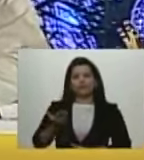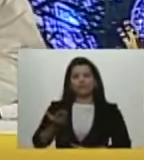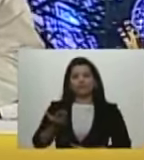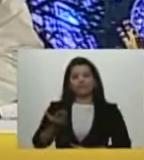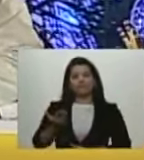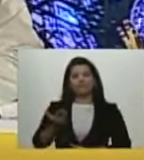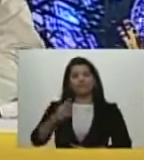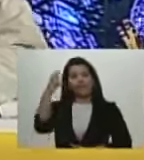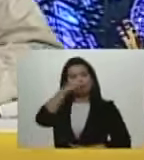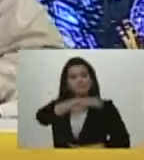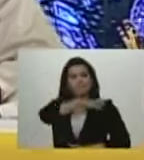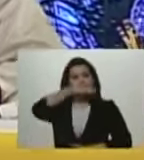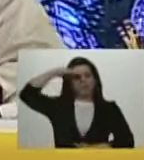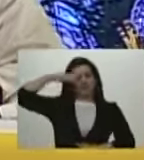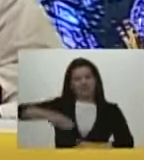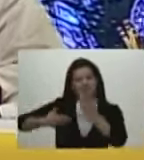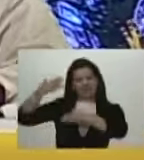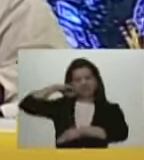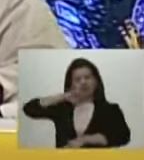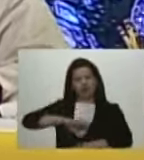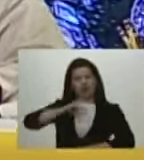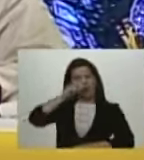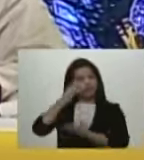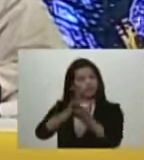del general en jefe de la lealtad,